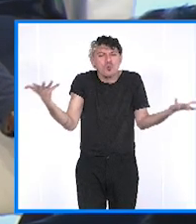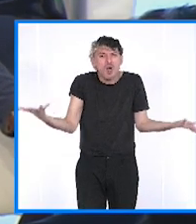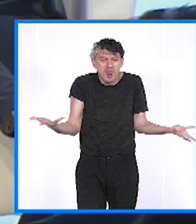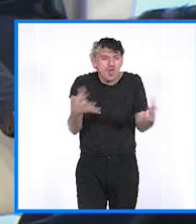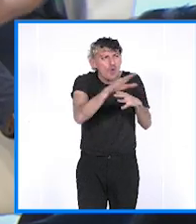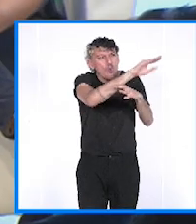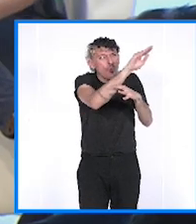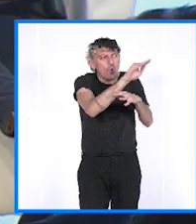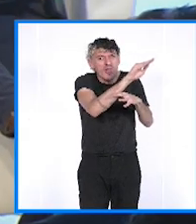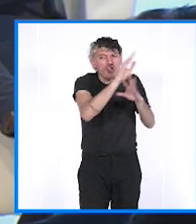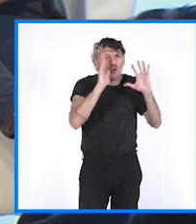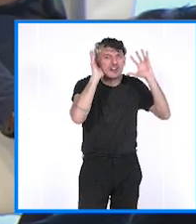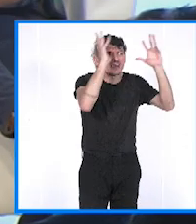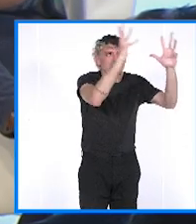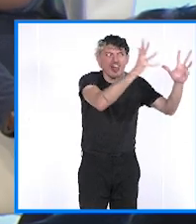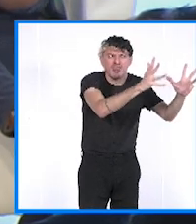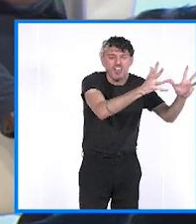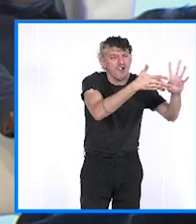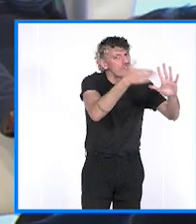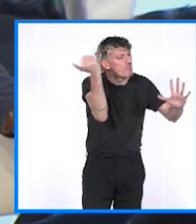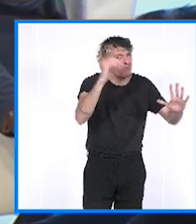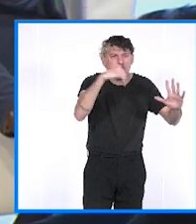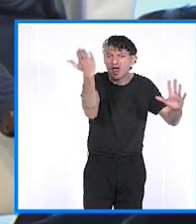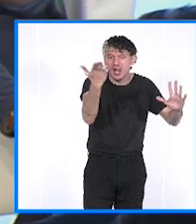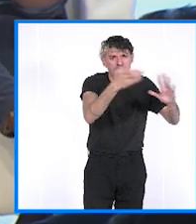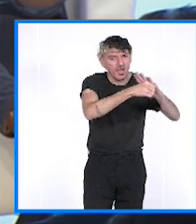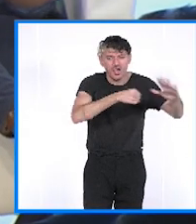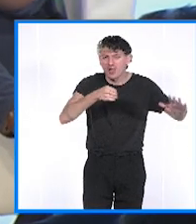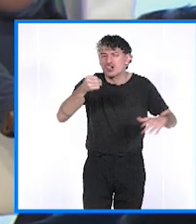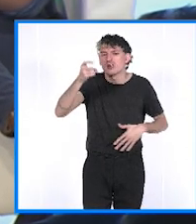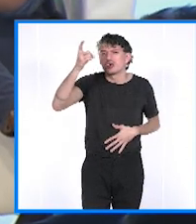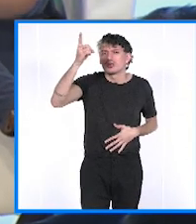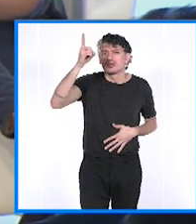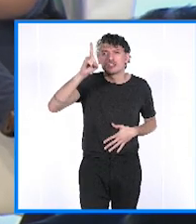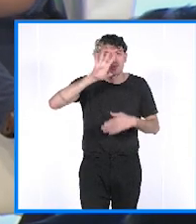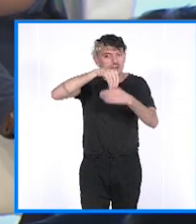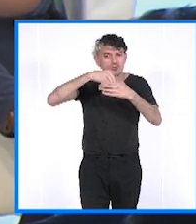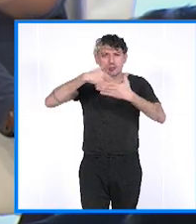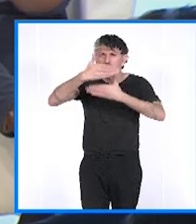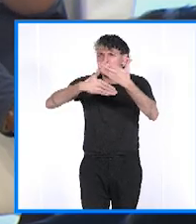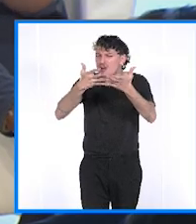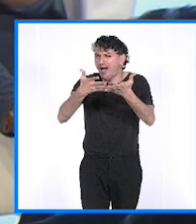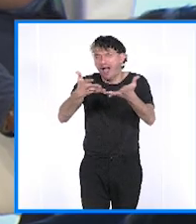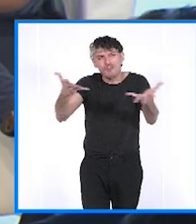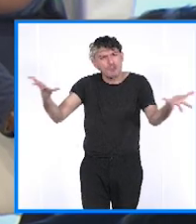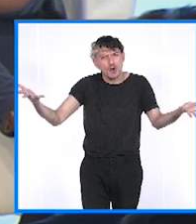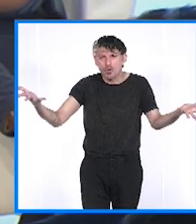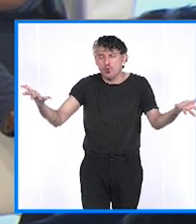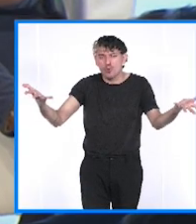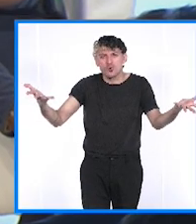cambiar el sistema de cuidados es cambiar el sistema y que se enmarca es un punto dentro de de un proceso muchísimo más más amplio no que requiere